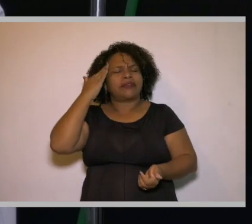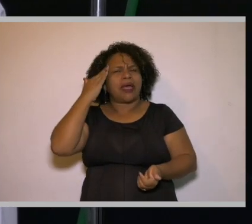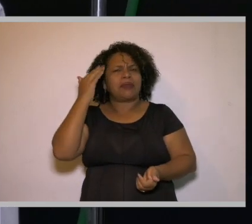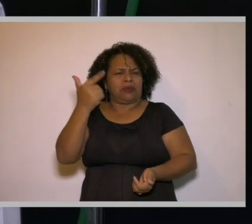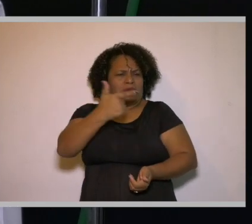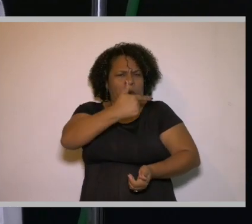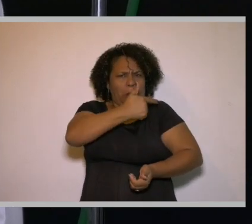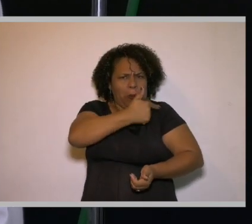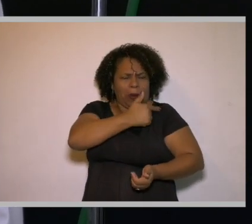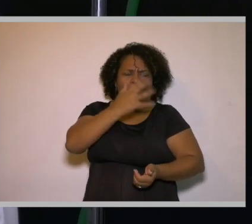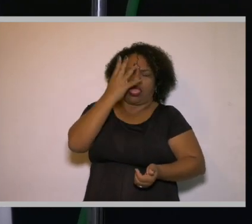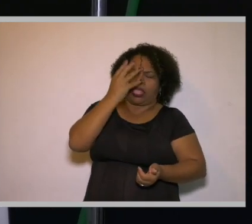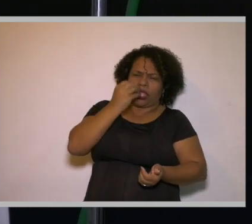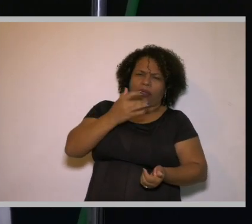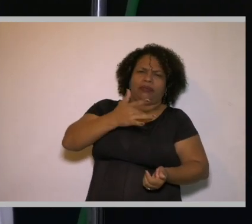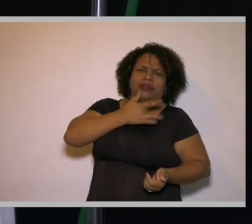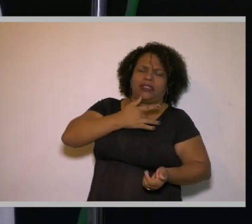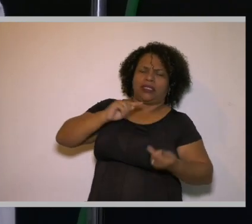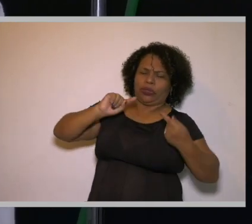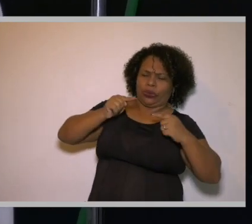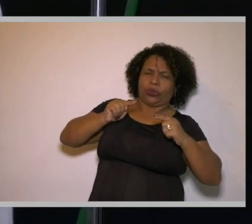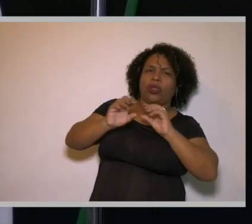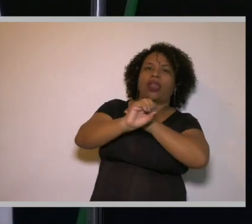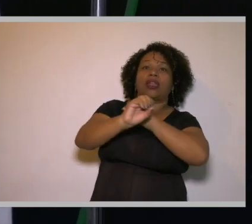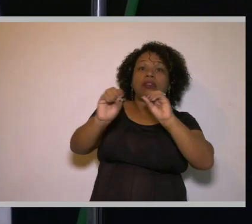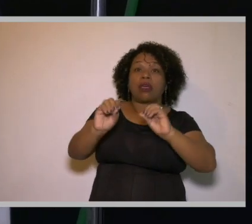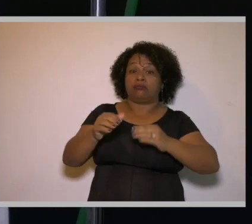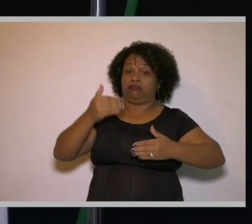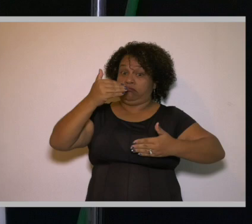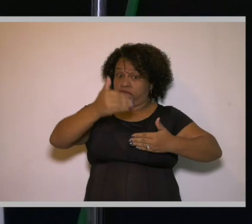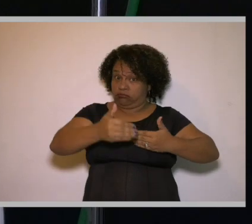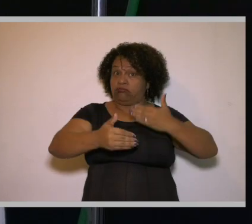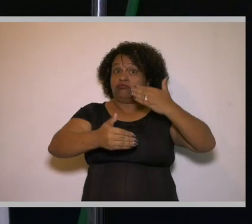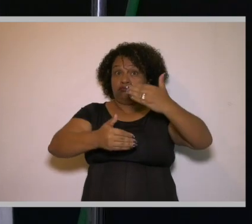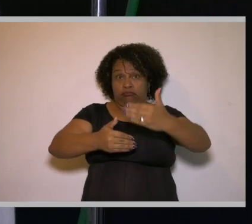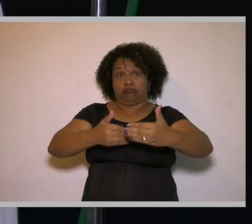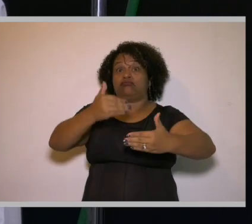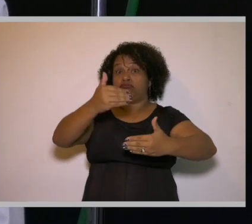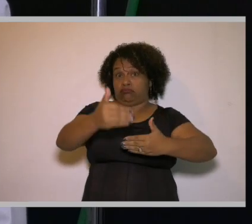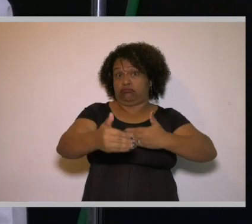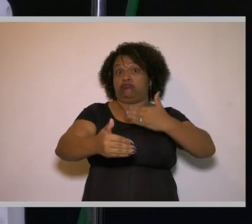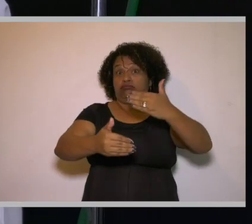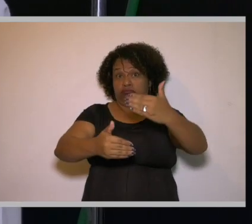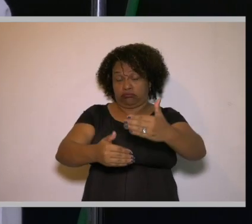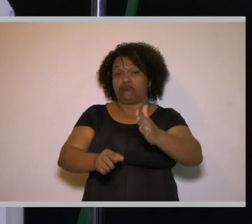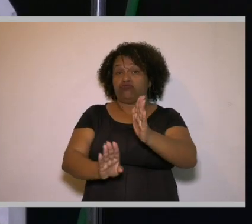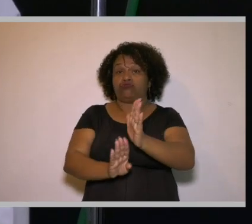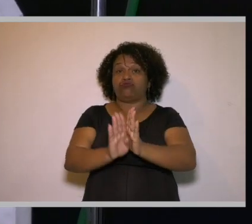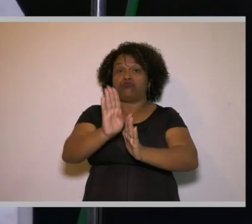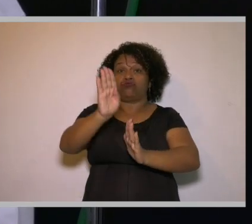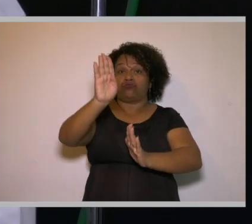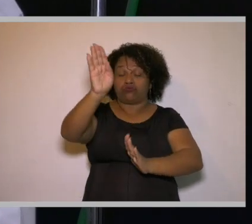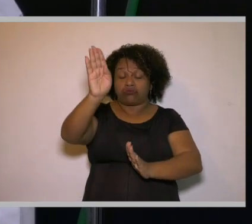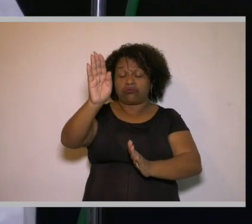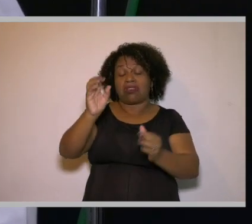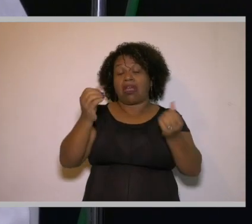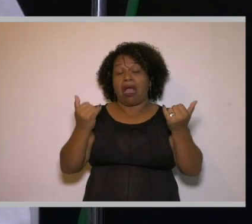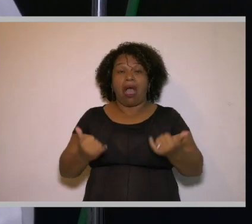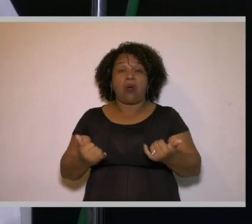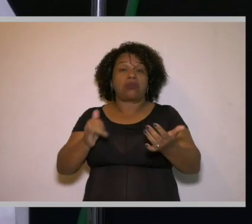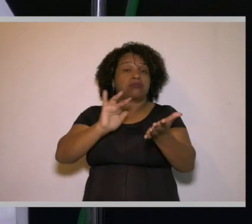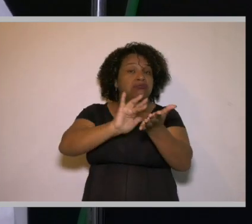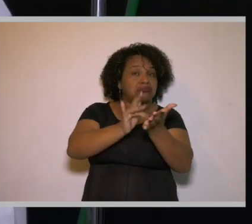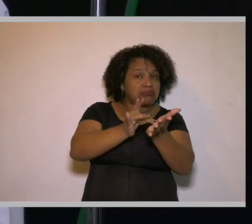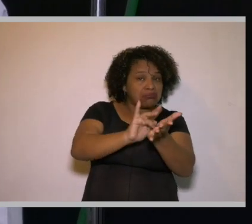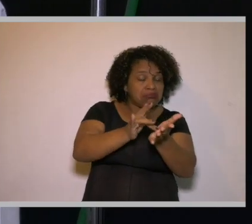carreras que más ha avanzado, que más se ha modernizado en los últimos años. Tenemos fármacos